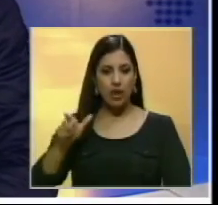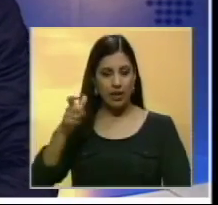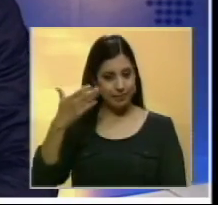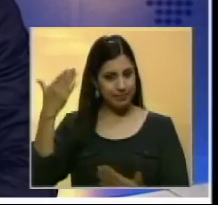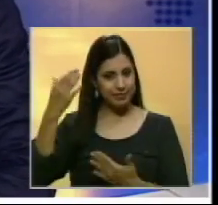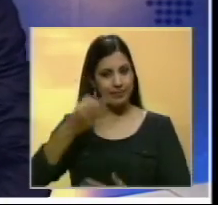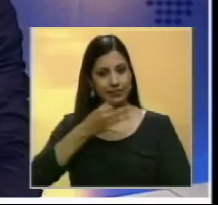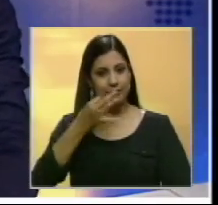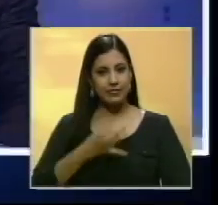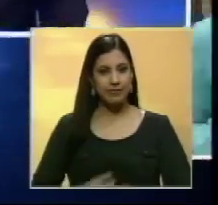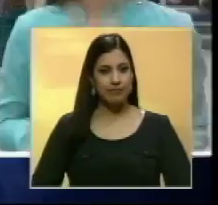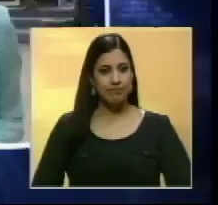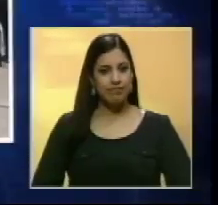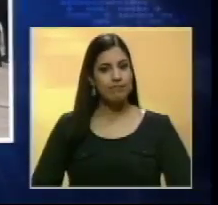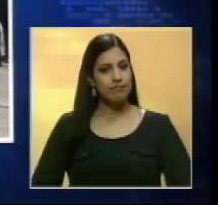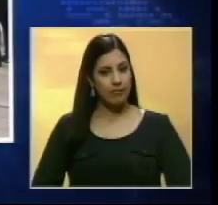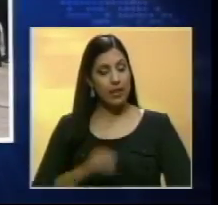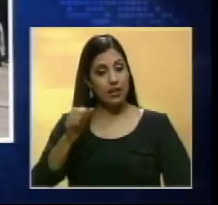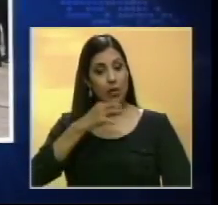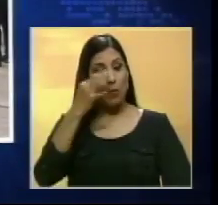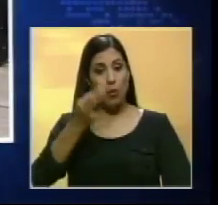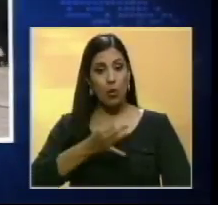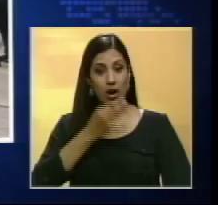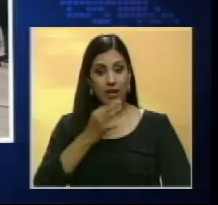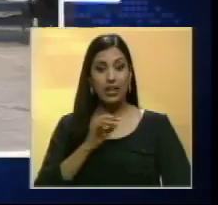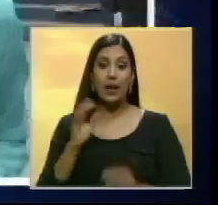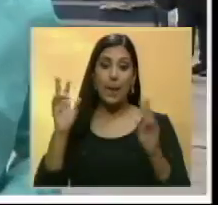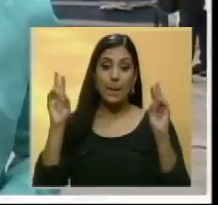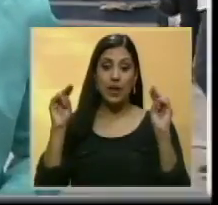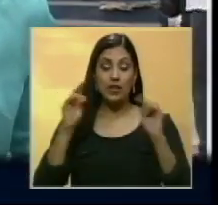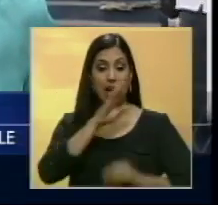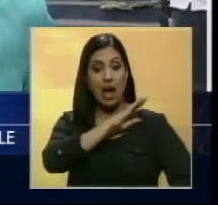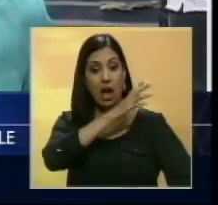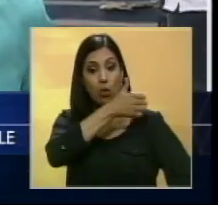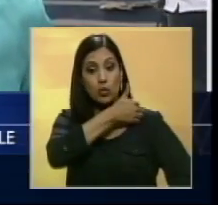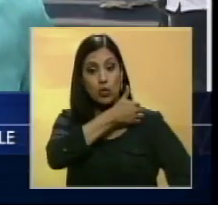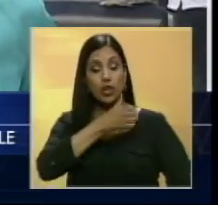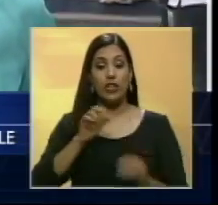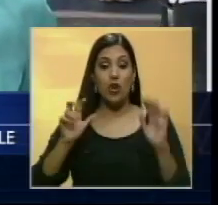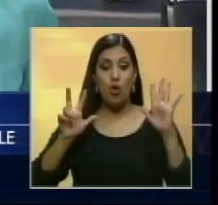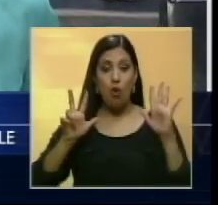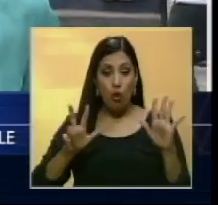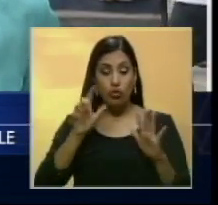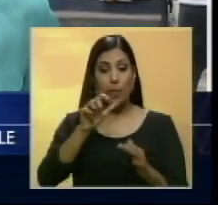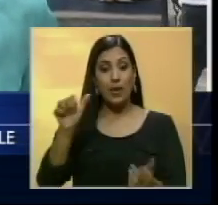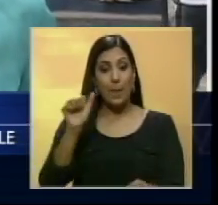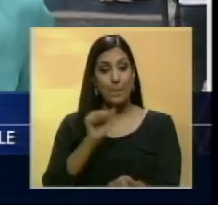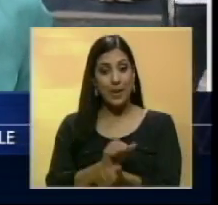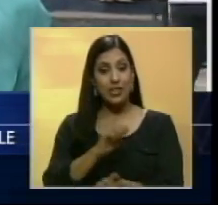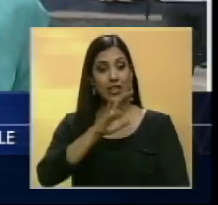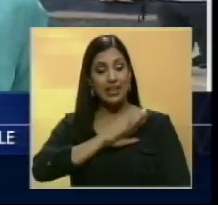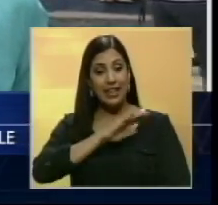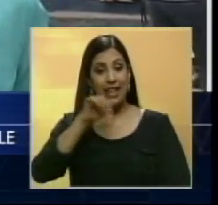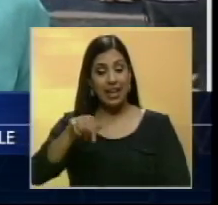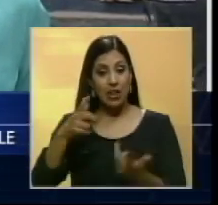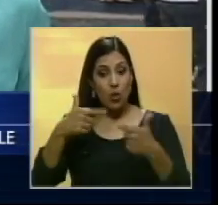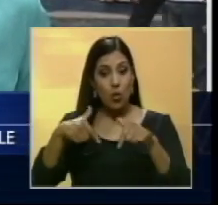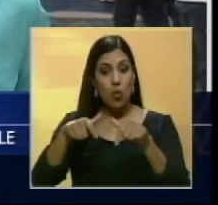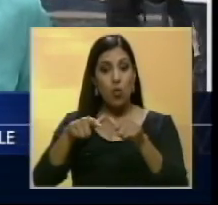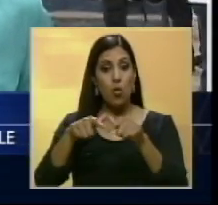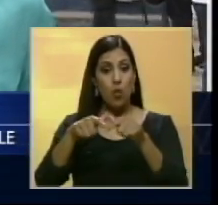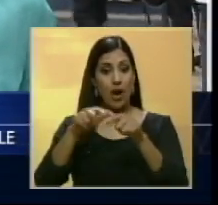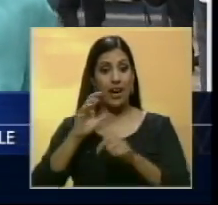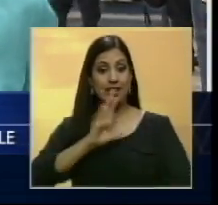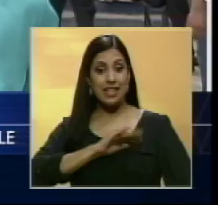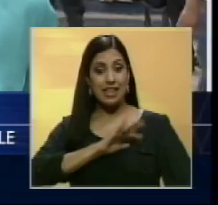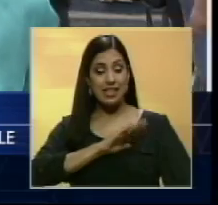Yaquinto. Adelante, Fabiola. Así es, buenas tardes. Según las autoridades, 8 detenidos que se encontraban acá en la subdelegación